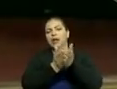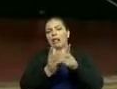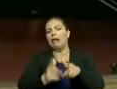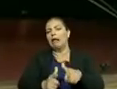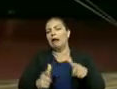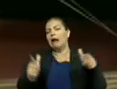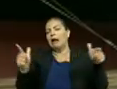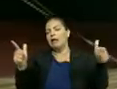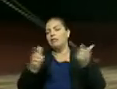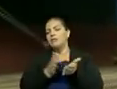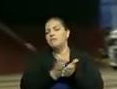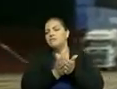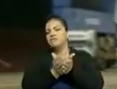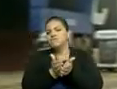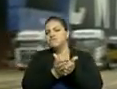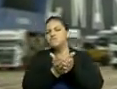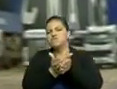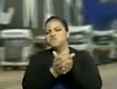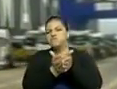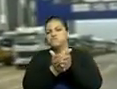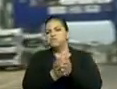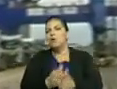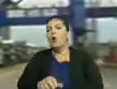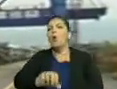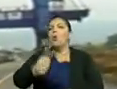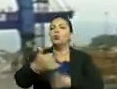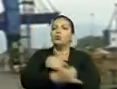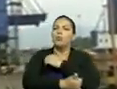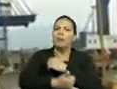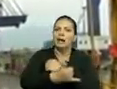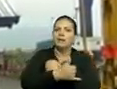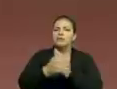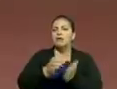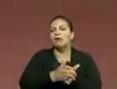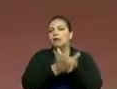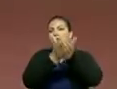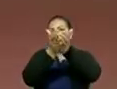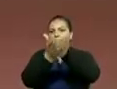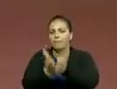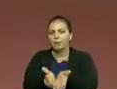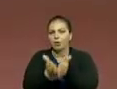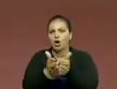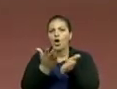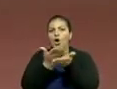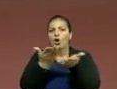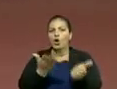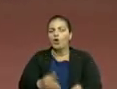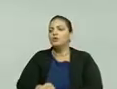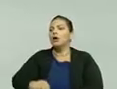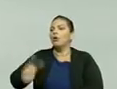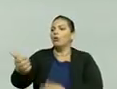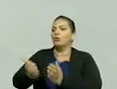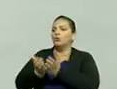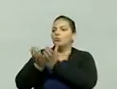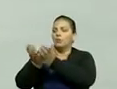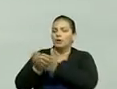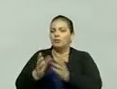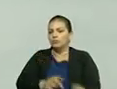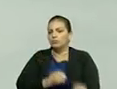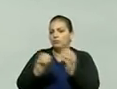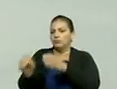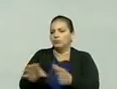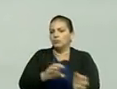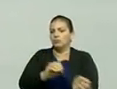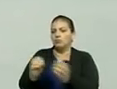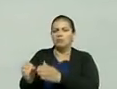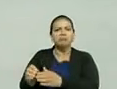El buque Mundia de la naviera CMA CGM, con un calado de 11 metros, fue uno de los primeros en ingresar al